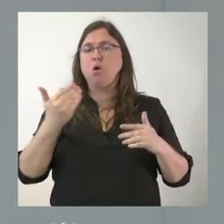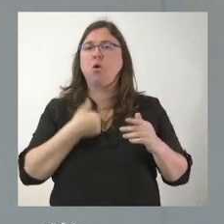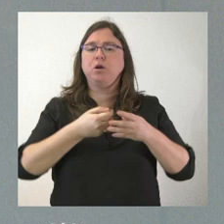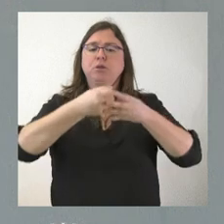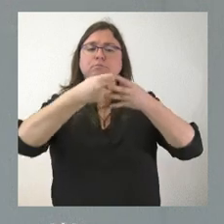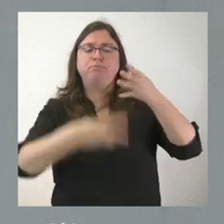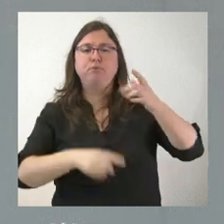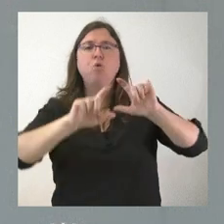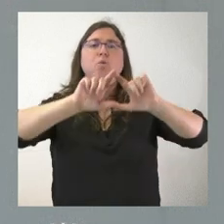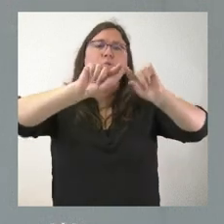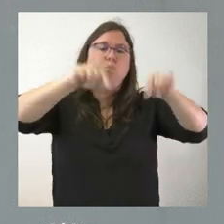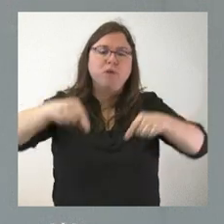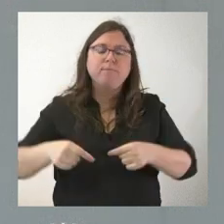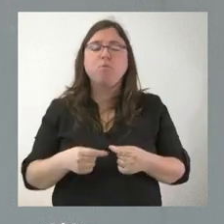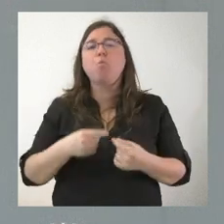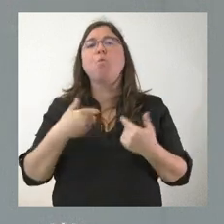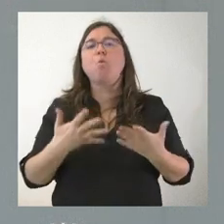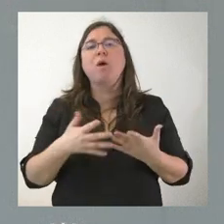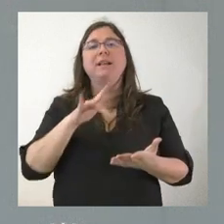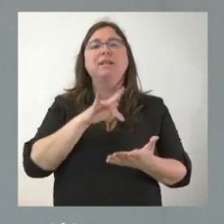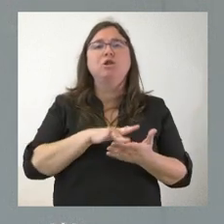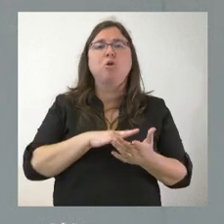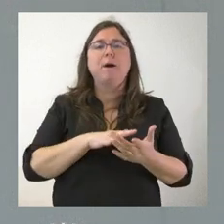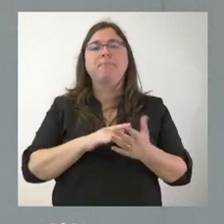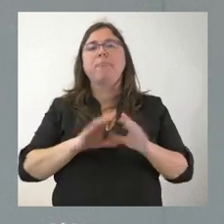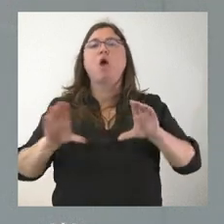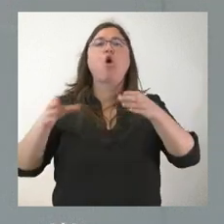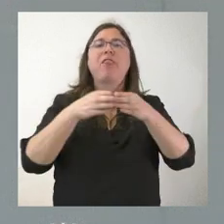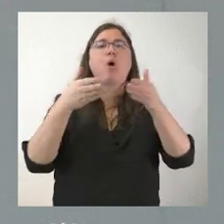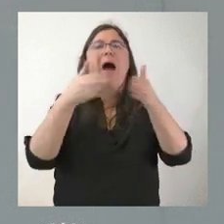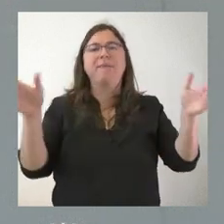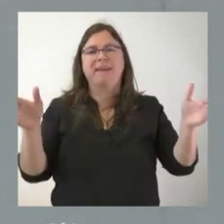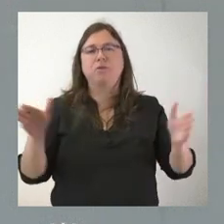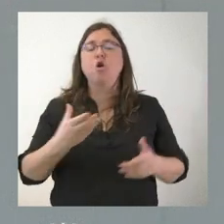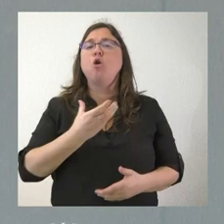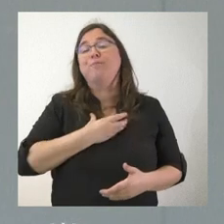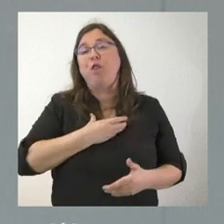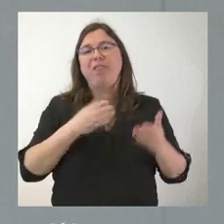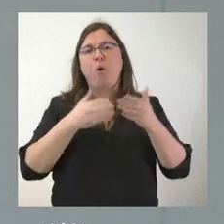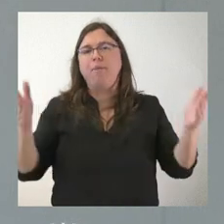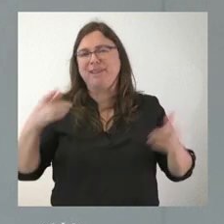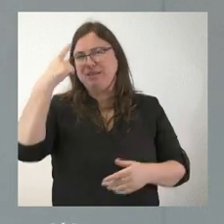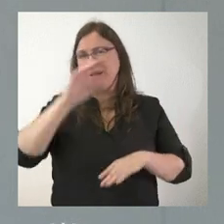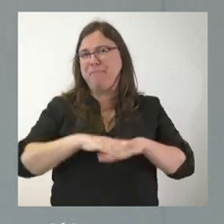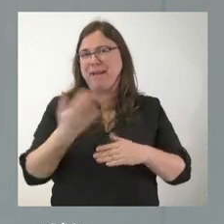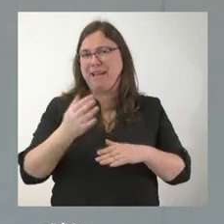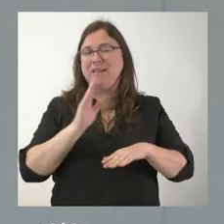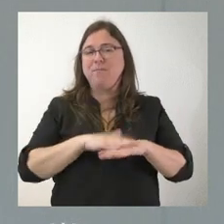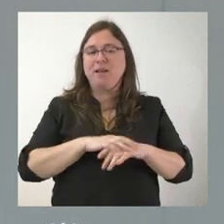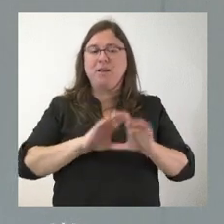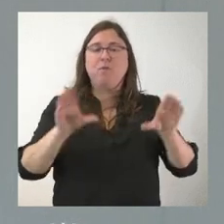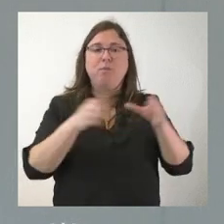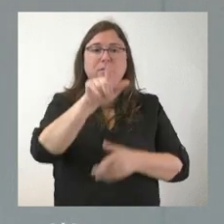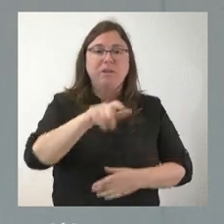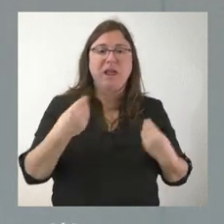relación total de todos los municipios de Castellón que está en un régimen de consejo abierto saben ustedes que el consejo abierto está pensado para municipios de